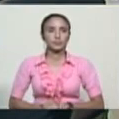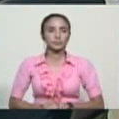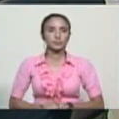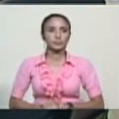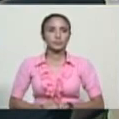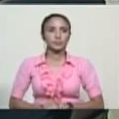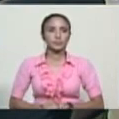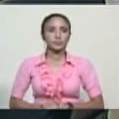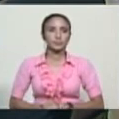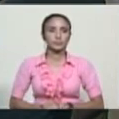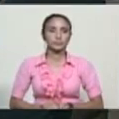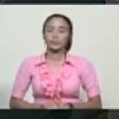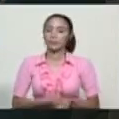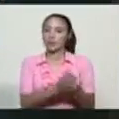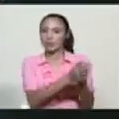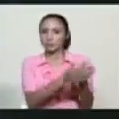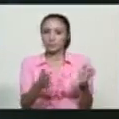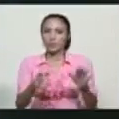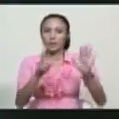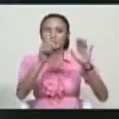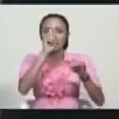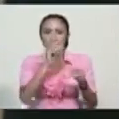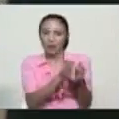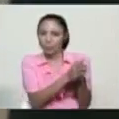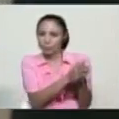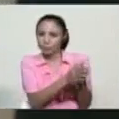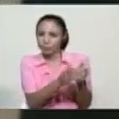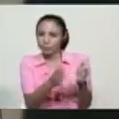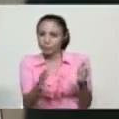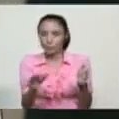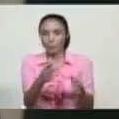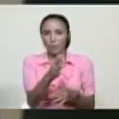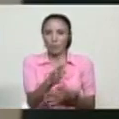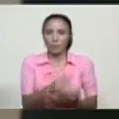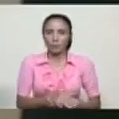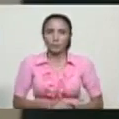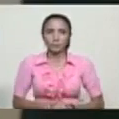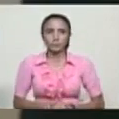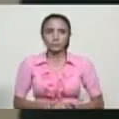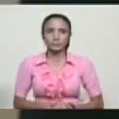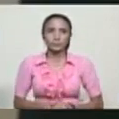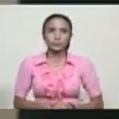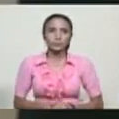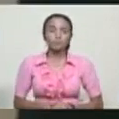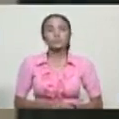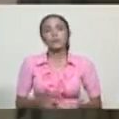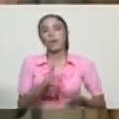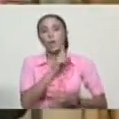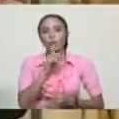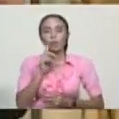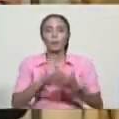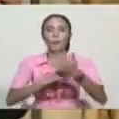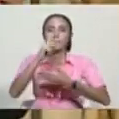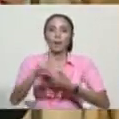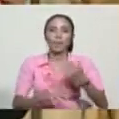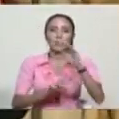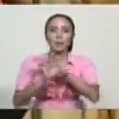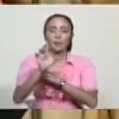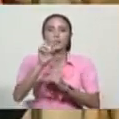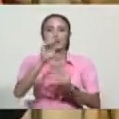desarrollar para los próximos 6 años lo que hemos llamado el Plan de la Patria